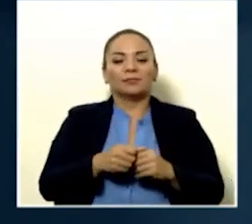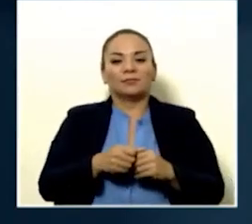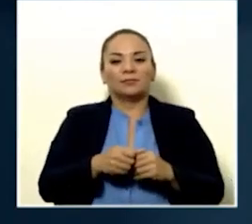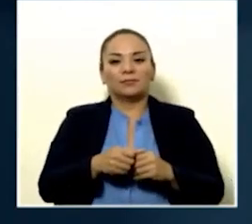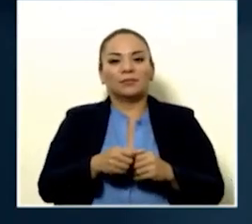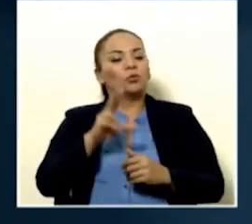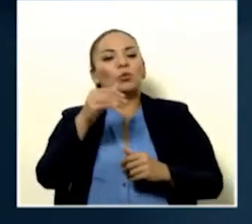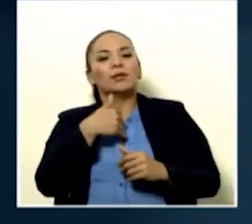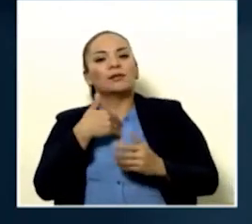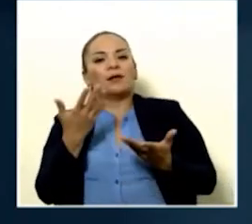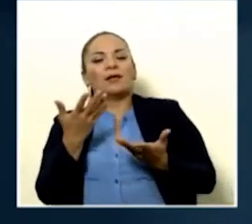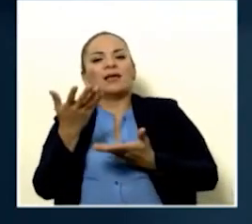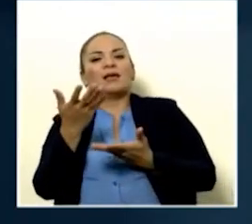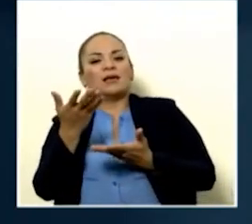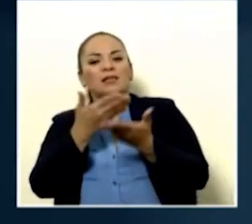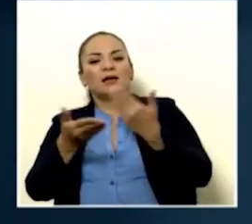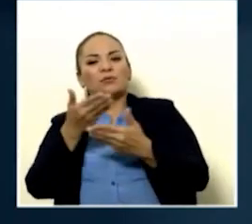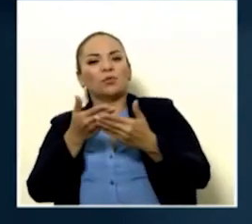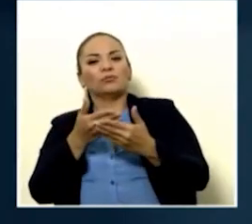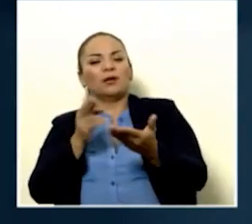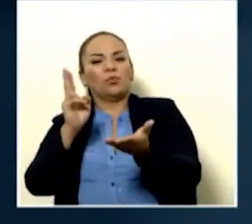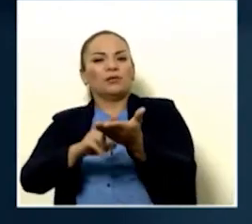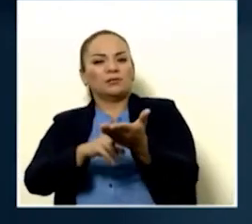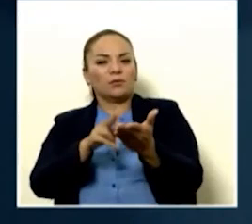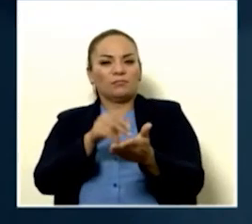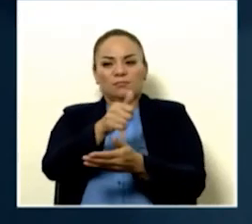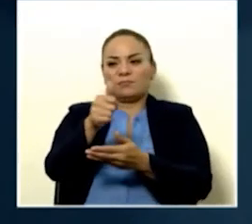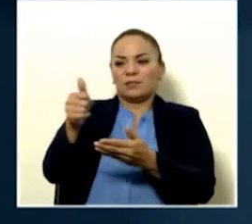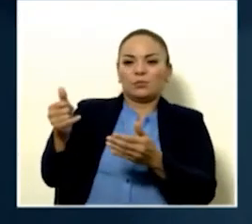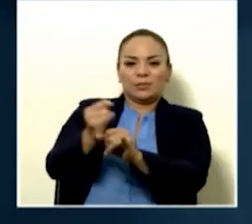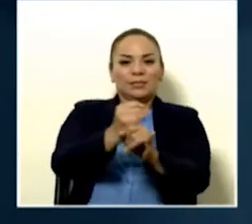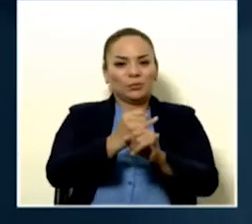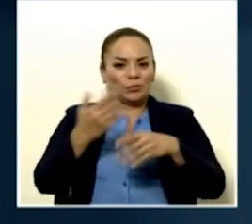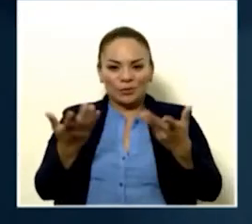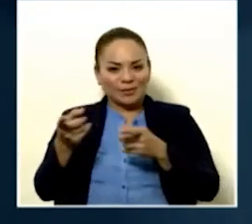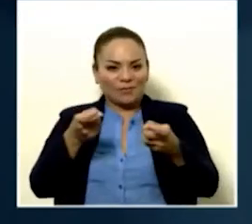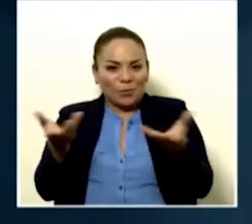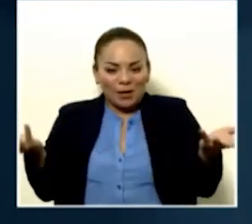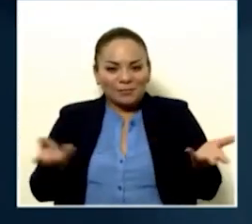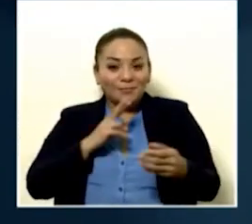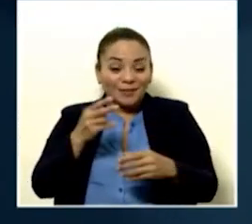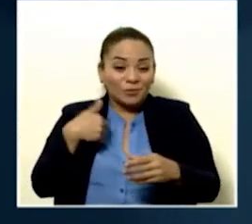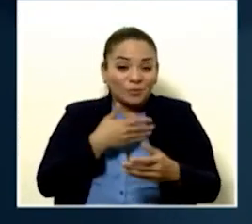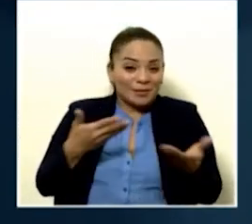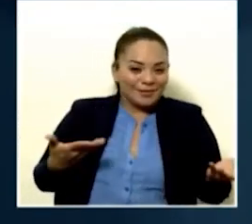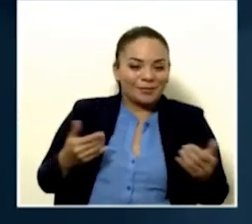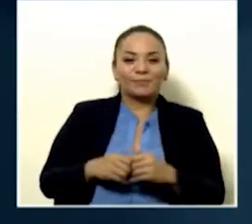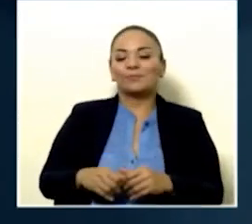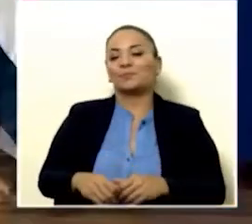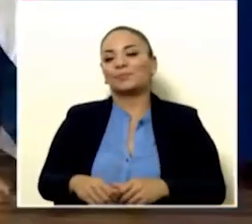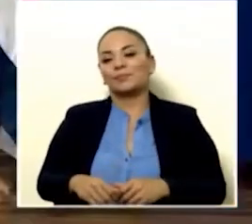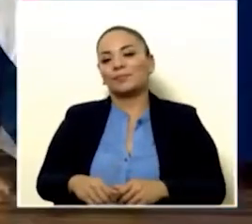necesariamente un contacto o una interacción directa en materia de contrataciones con los mismos entes que regula, ¿verdad, señor presidente? Mire,